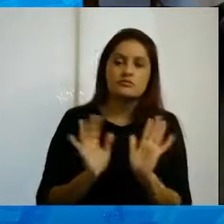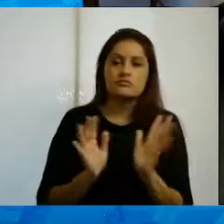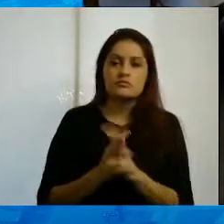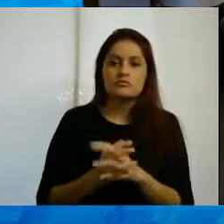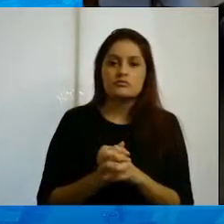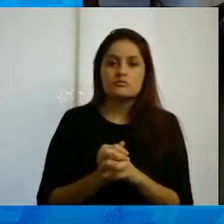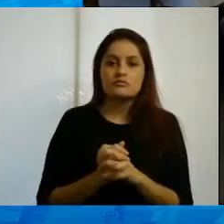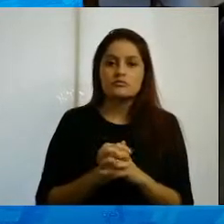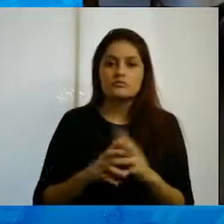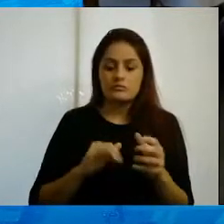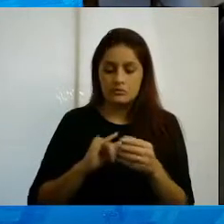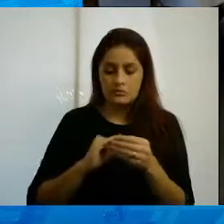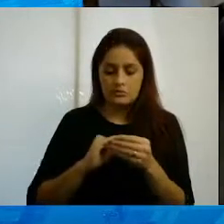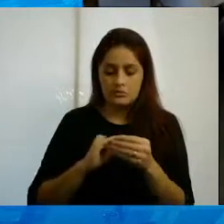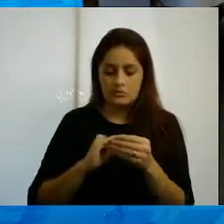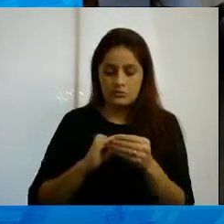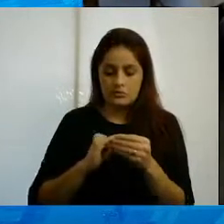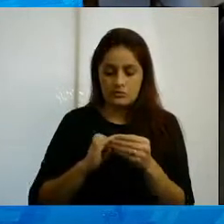lo dejo a su criterio, alcaldesa.